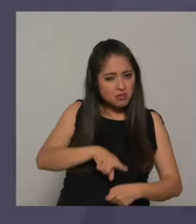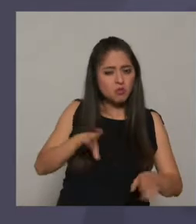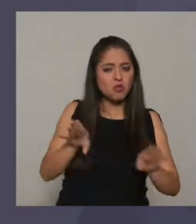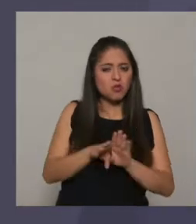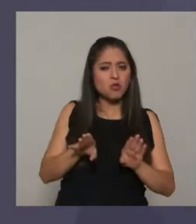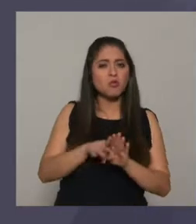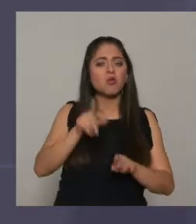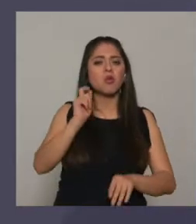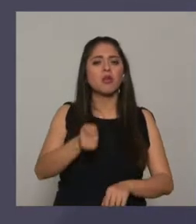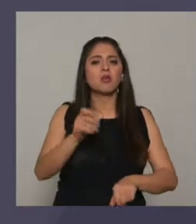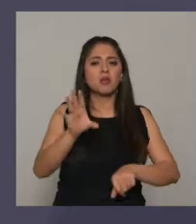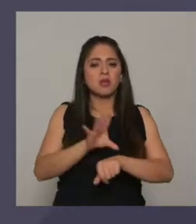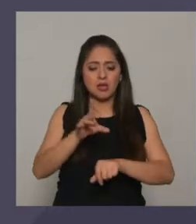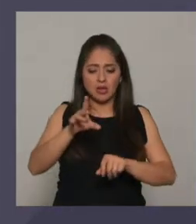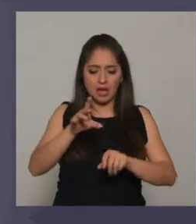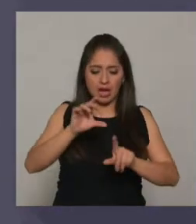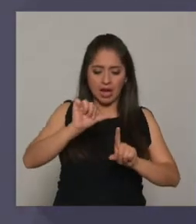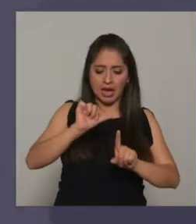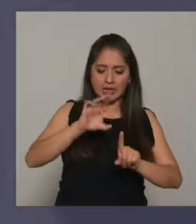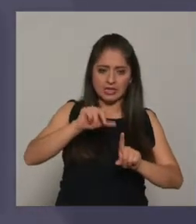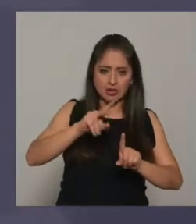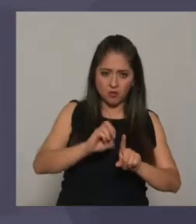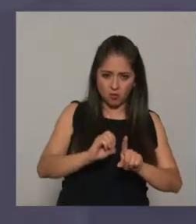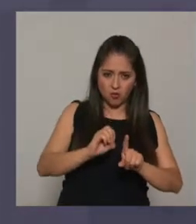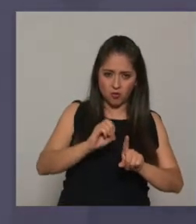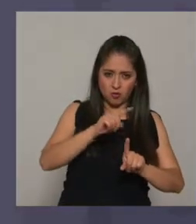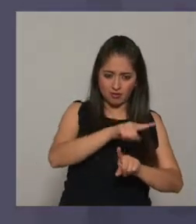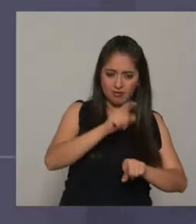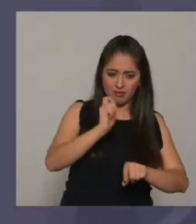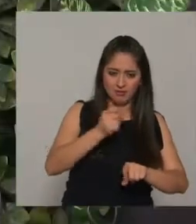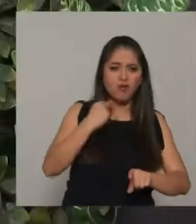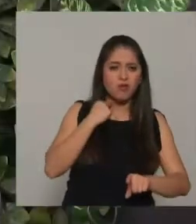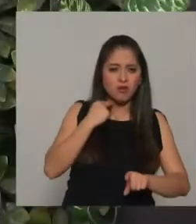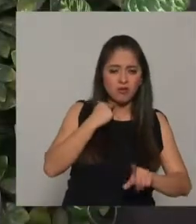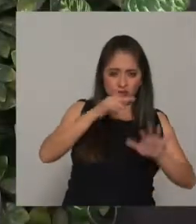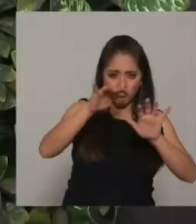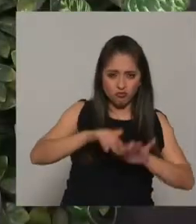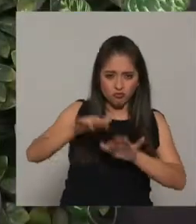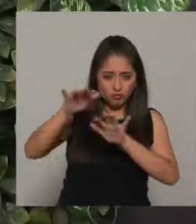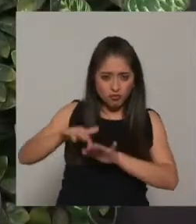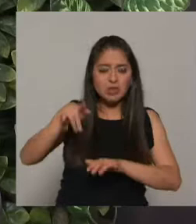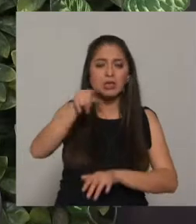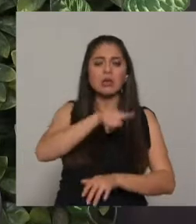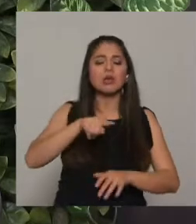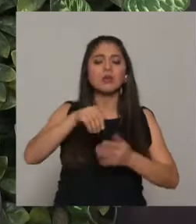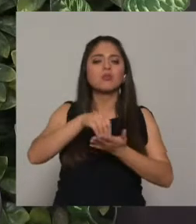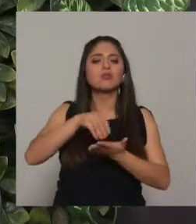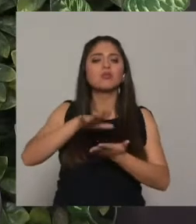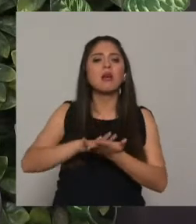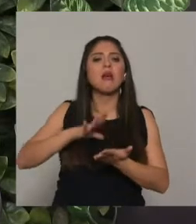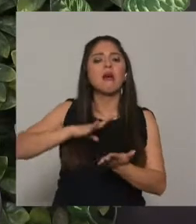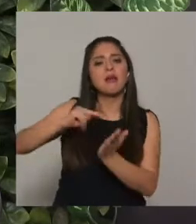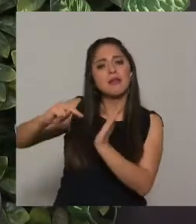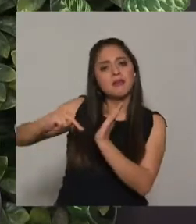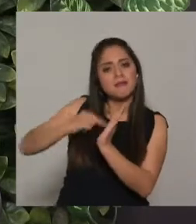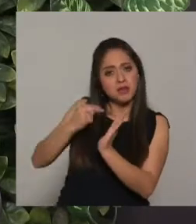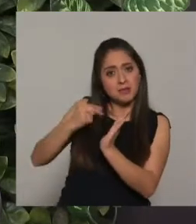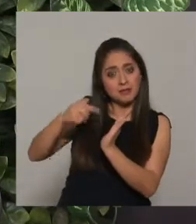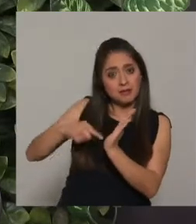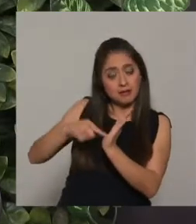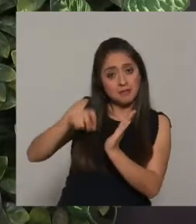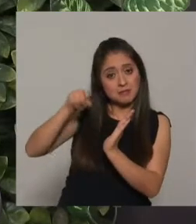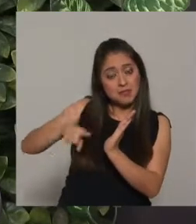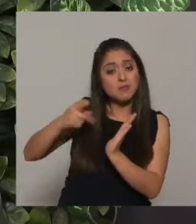archivos electrónicos de los notarios, ¿sí? ¿Qué es lo que le da certeza? El protocolo de seguridad que tiene, la firma electrónica del propio